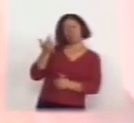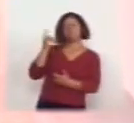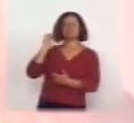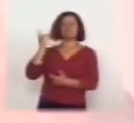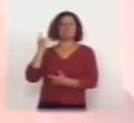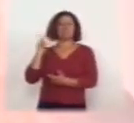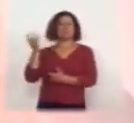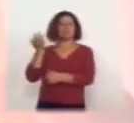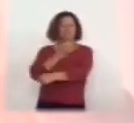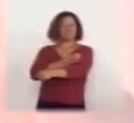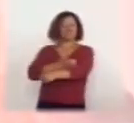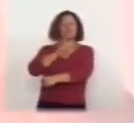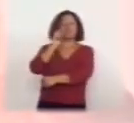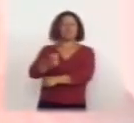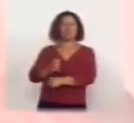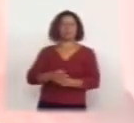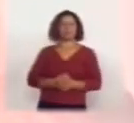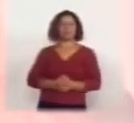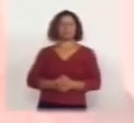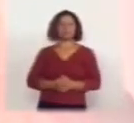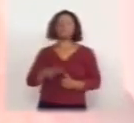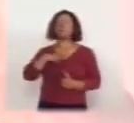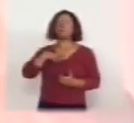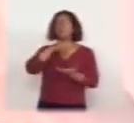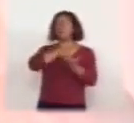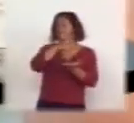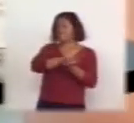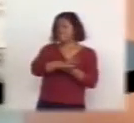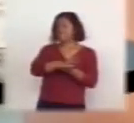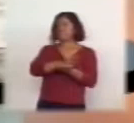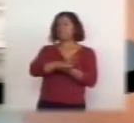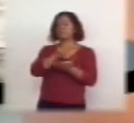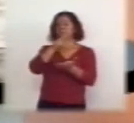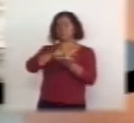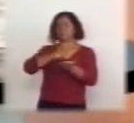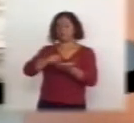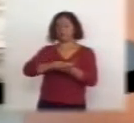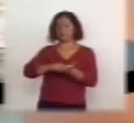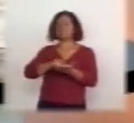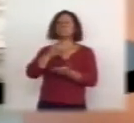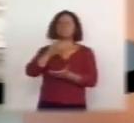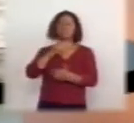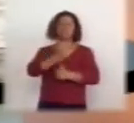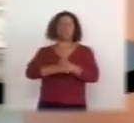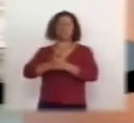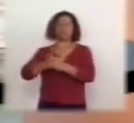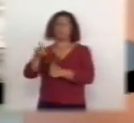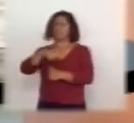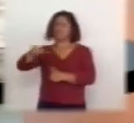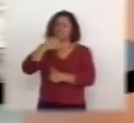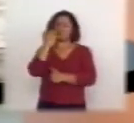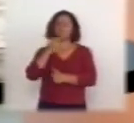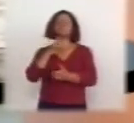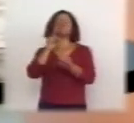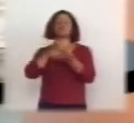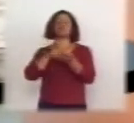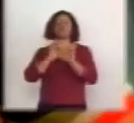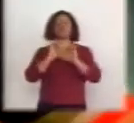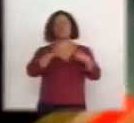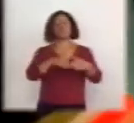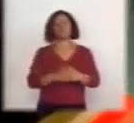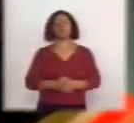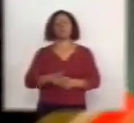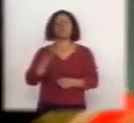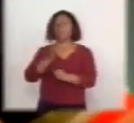es decir que hay registro de participantes. Quien claro quiera participar en esta carrera, ¿a dónde se puede registrar? Estamos